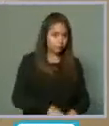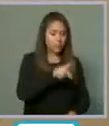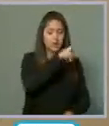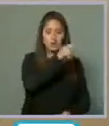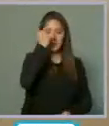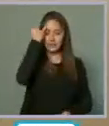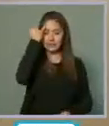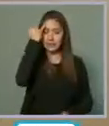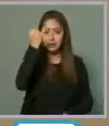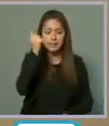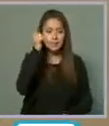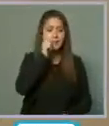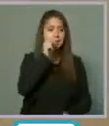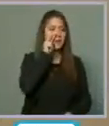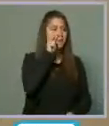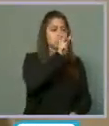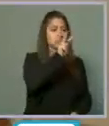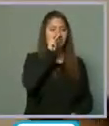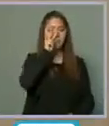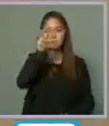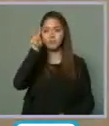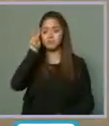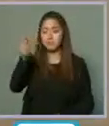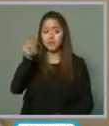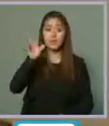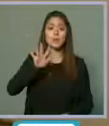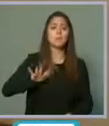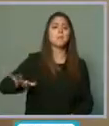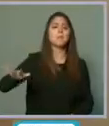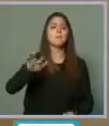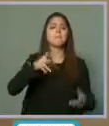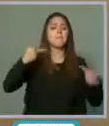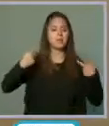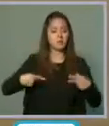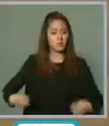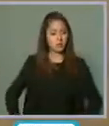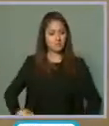más... Es todo mucho más visual y las personas en Occidente somos muchísimo más